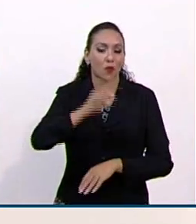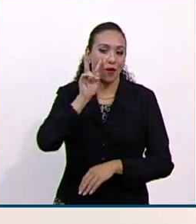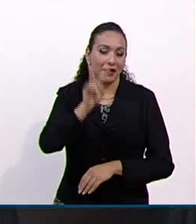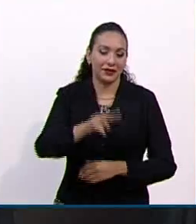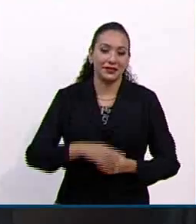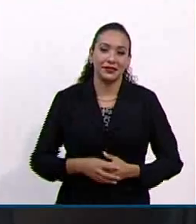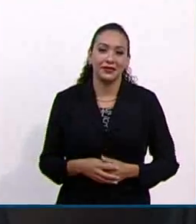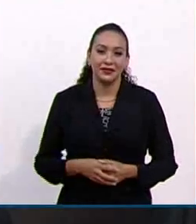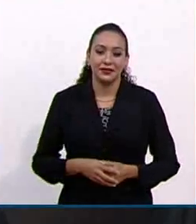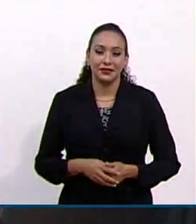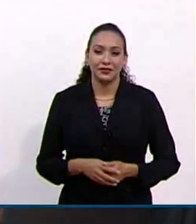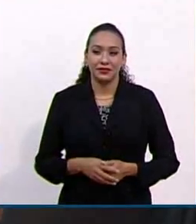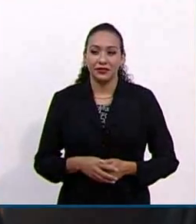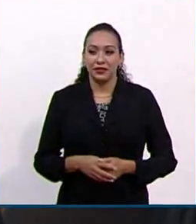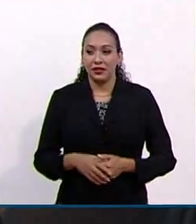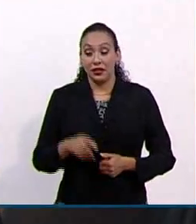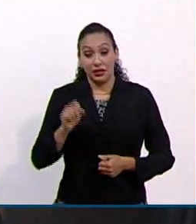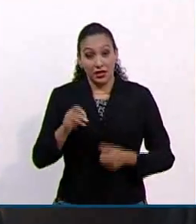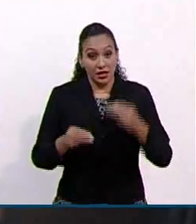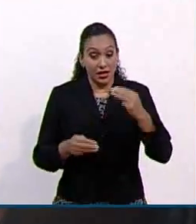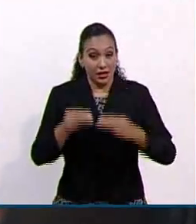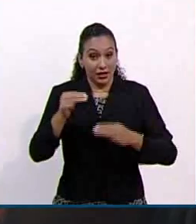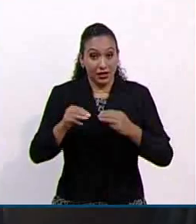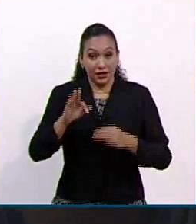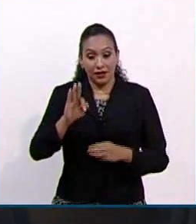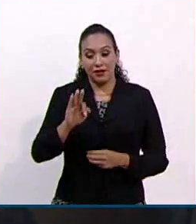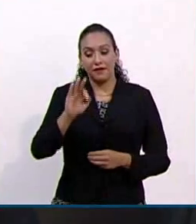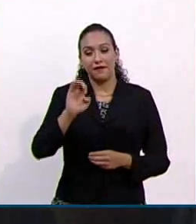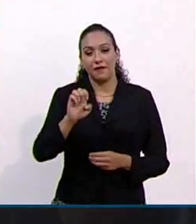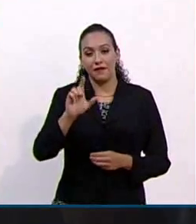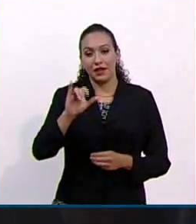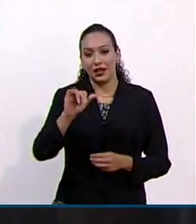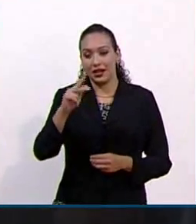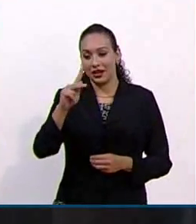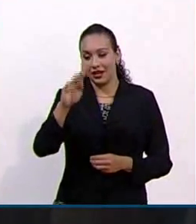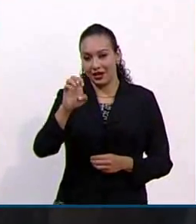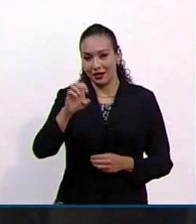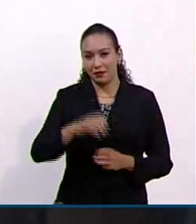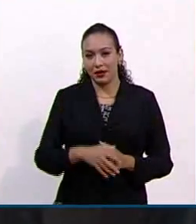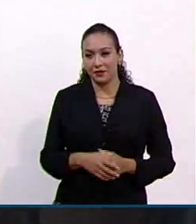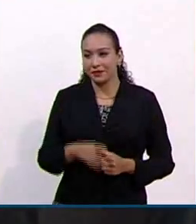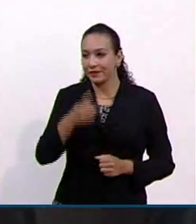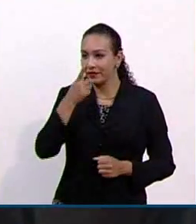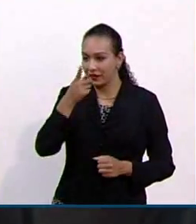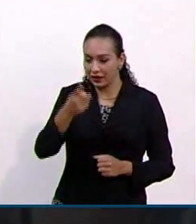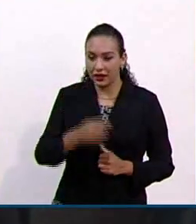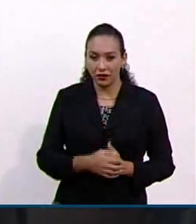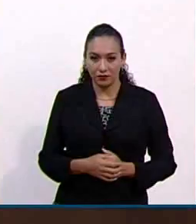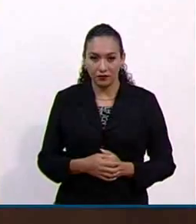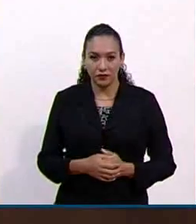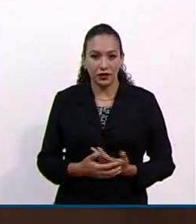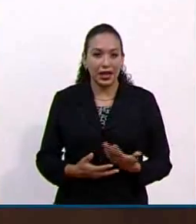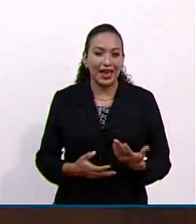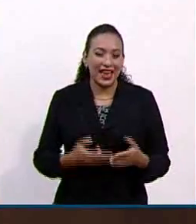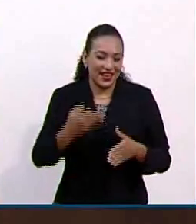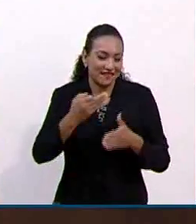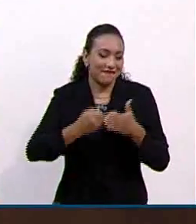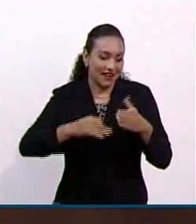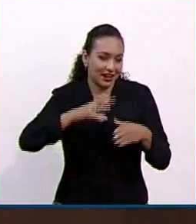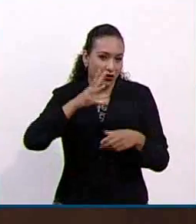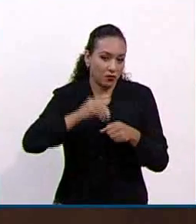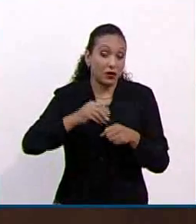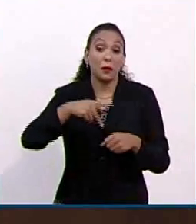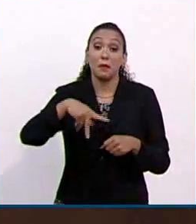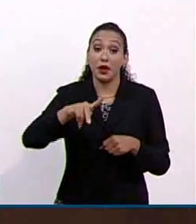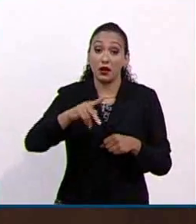internacional. Por su parte, el magistrado Felipe de la Mata Pizaña indicó que a pesar de estar incompleto, el Tribunal